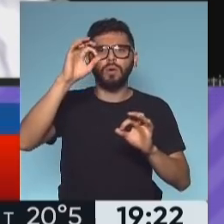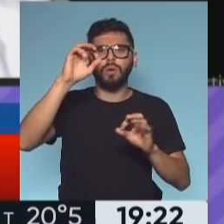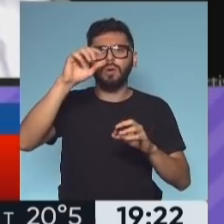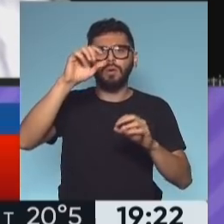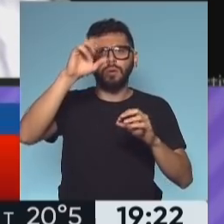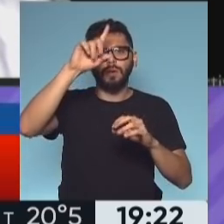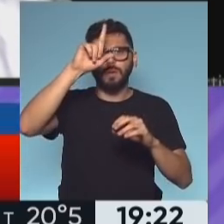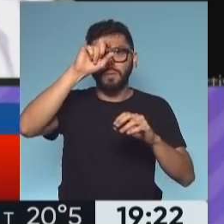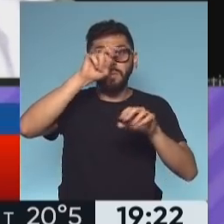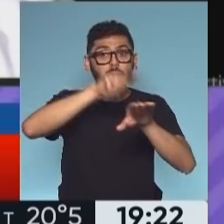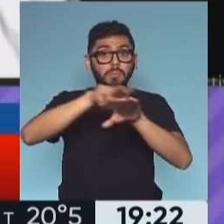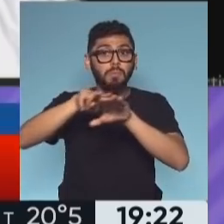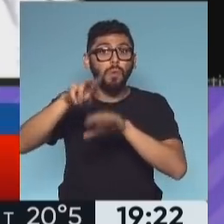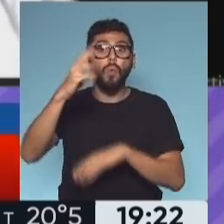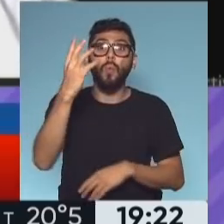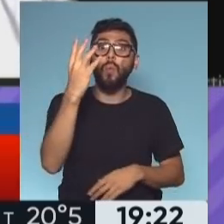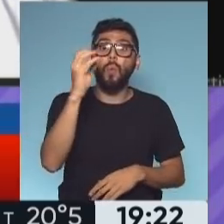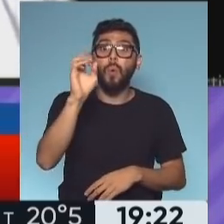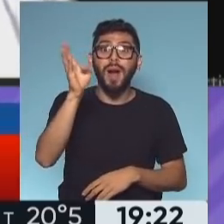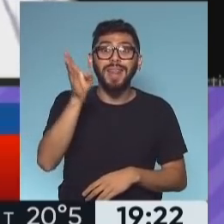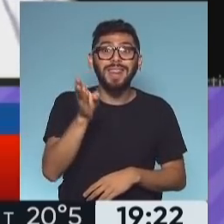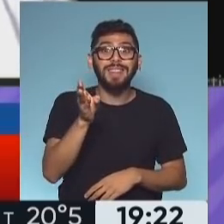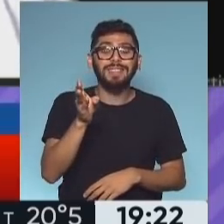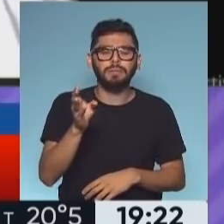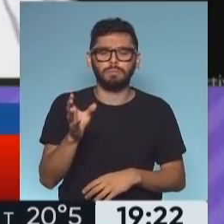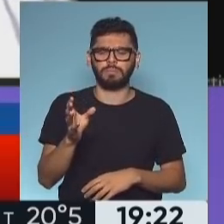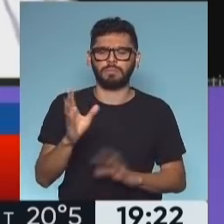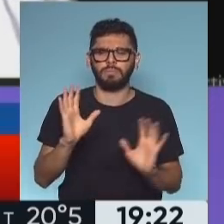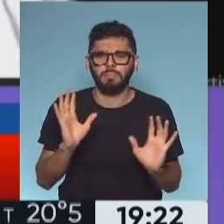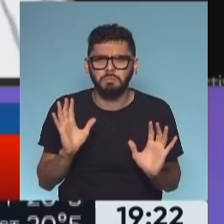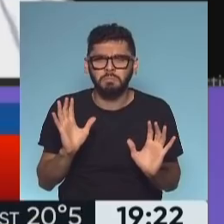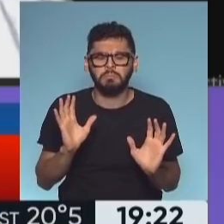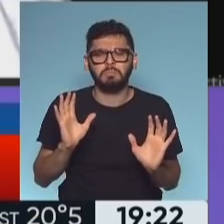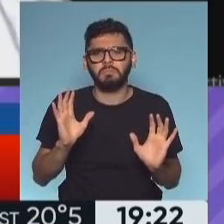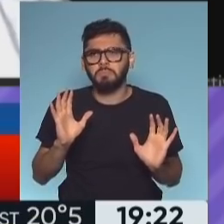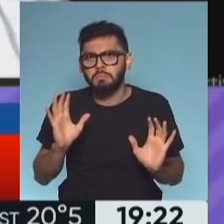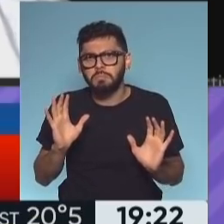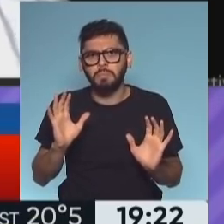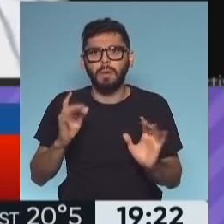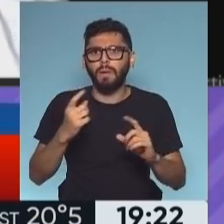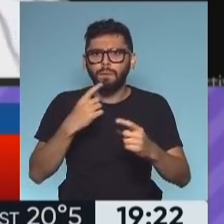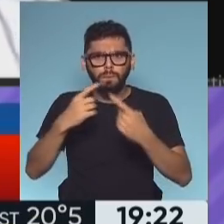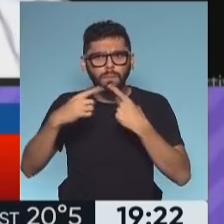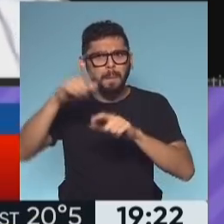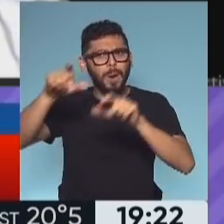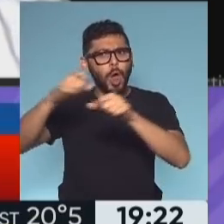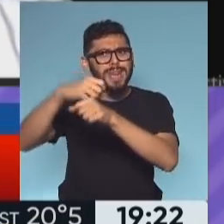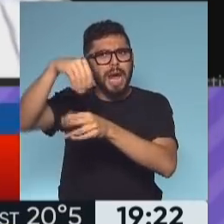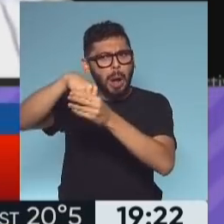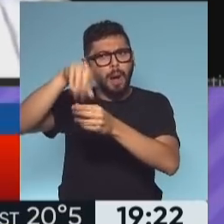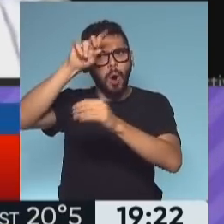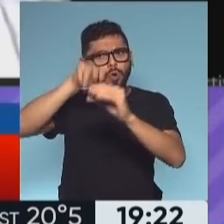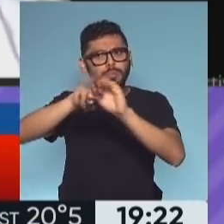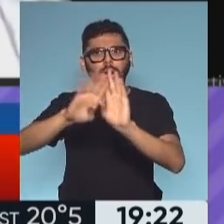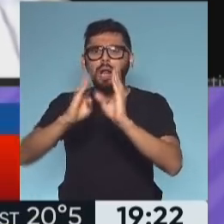del 40%. Es necesario hablar con los que están en las terapias intensivas, con los